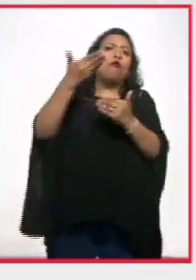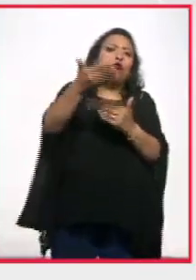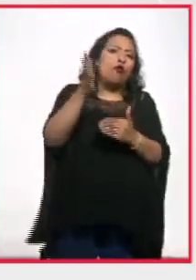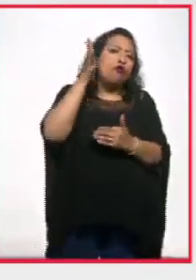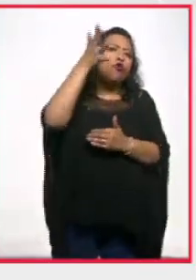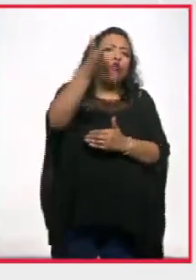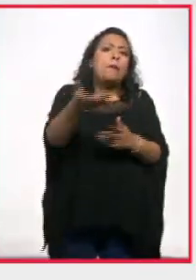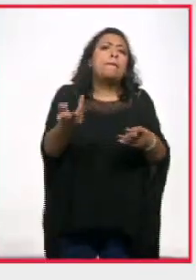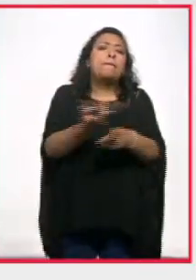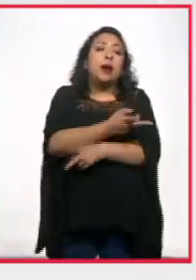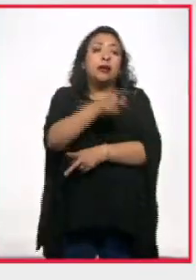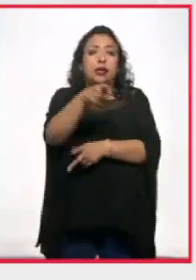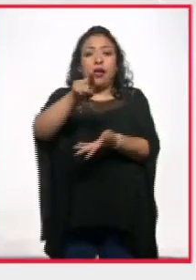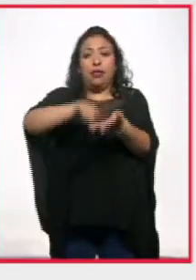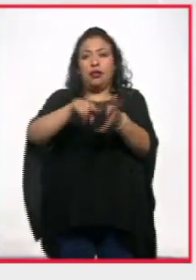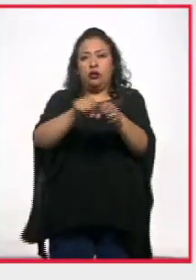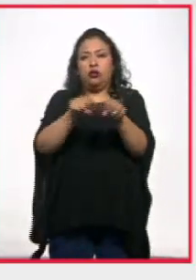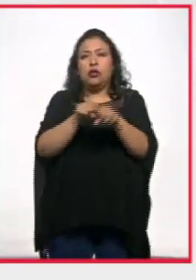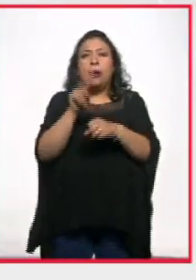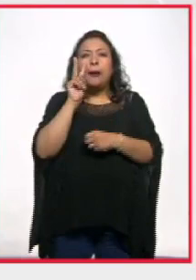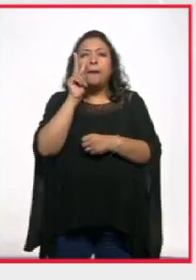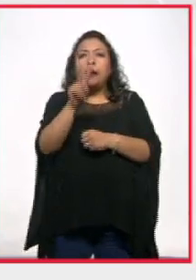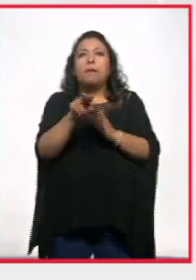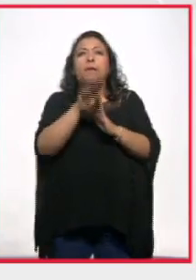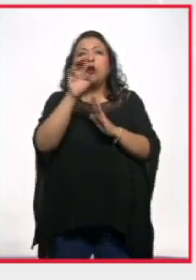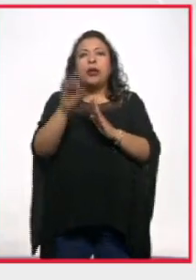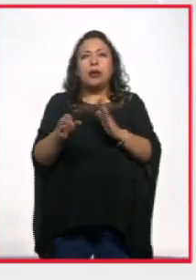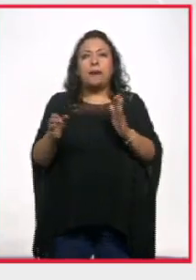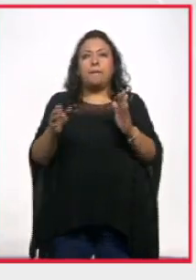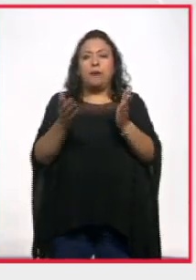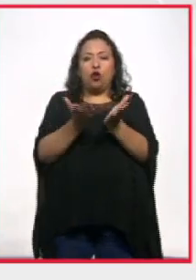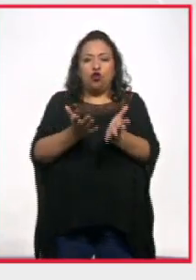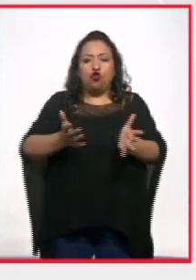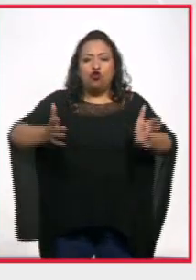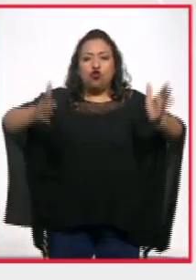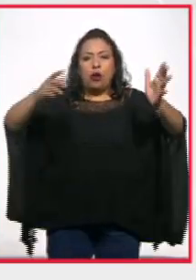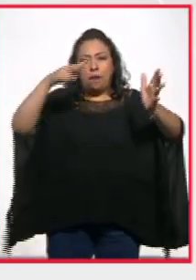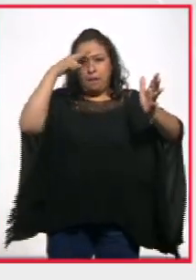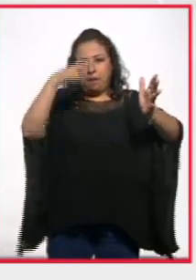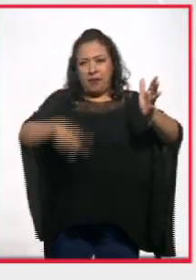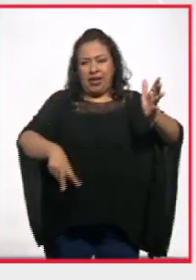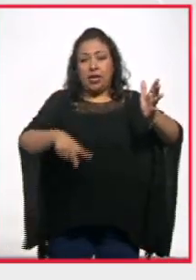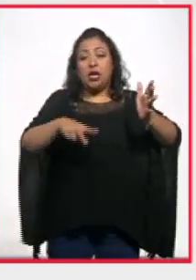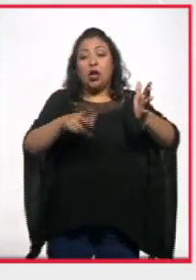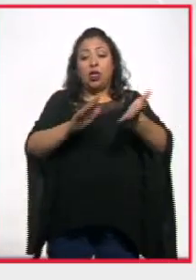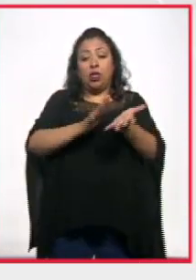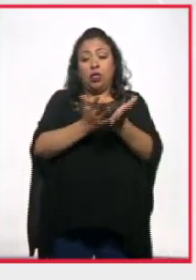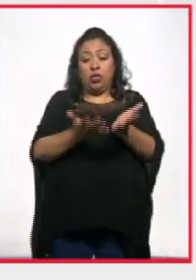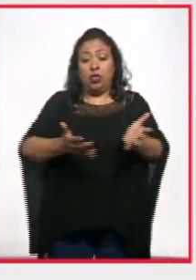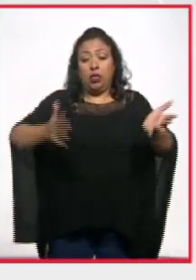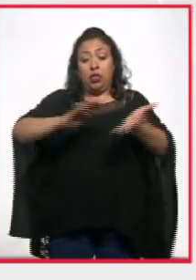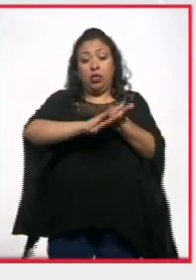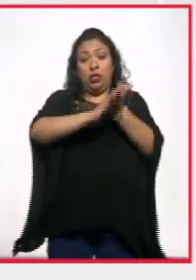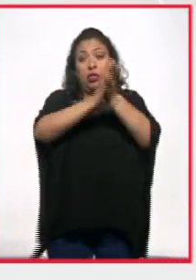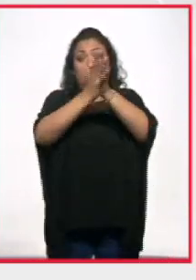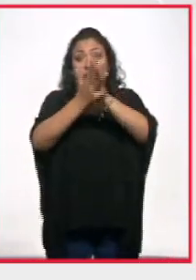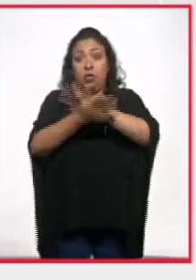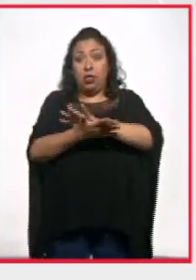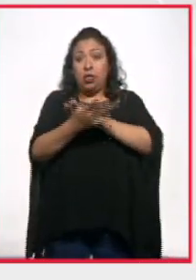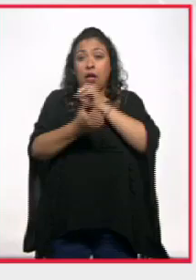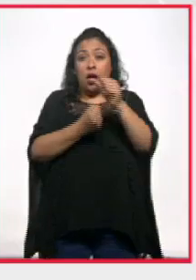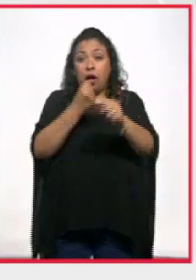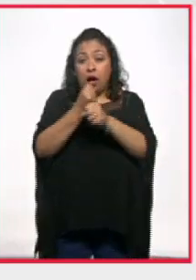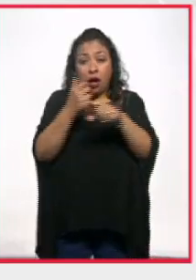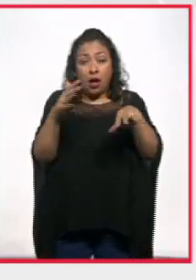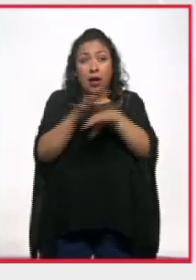futuro. En la sala vamos a poder ver el ejemplo de la Cuenca de México, un espacio geográfico que se ha transformado en pocos años desde tener